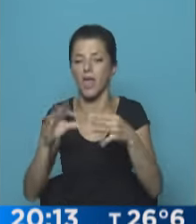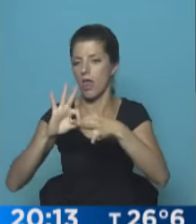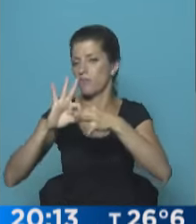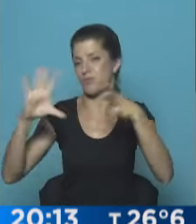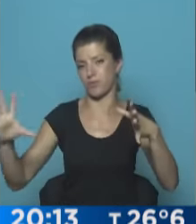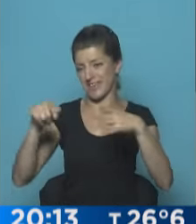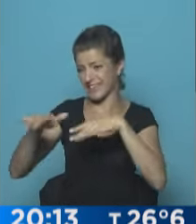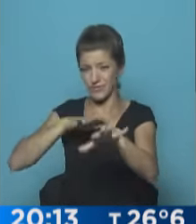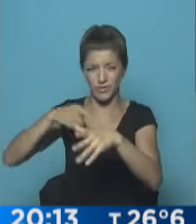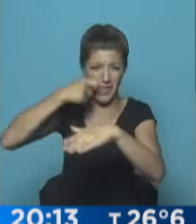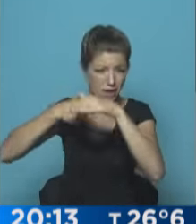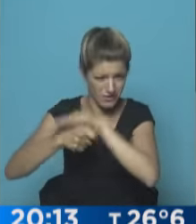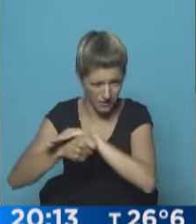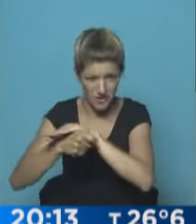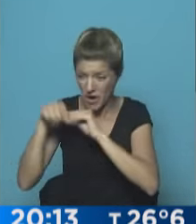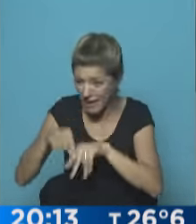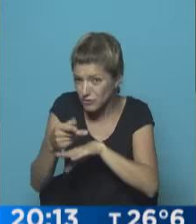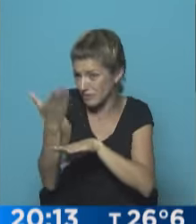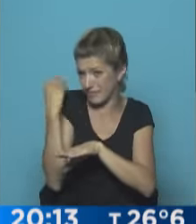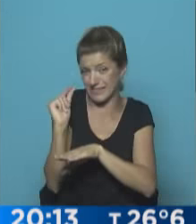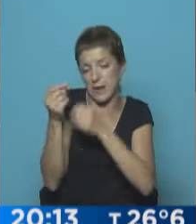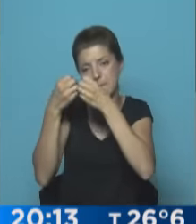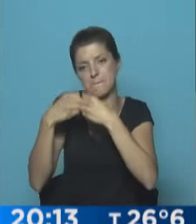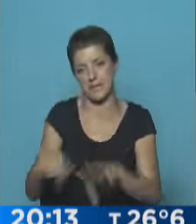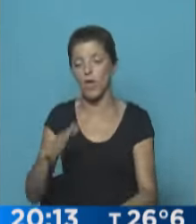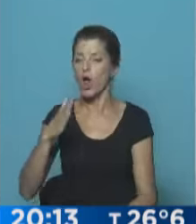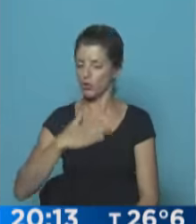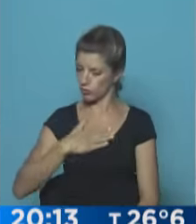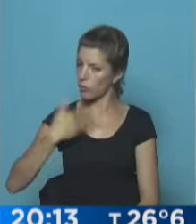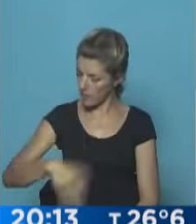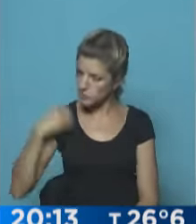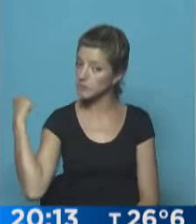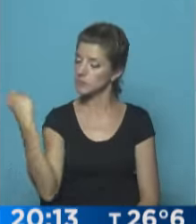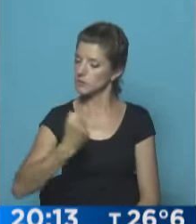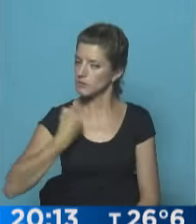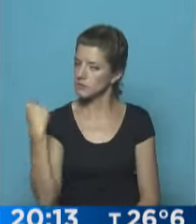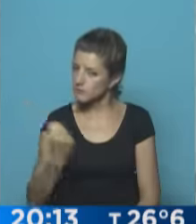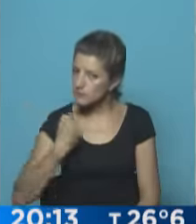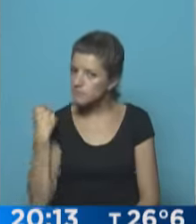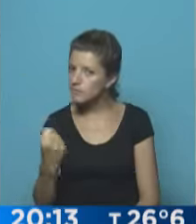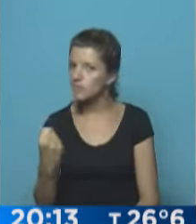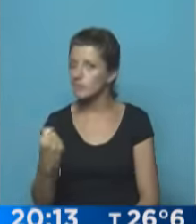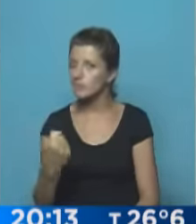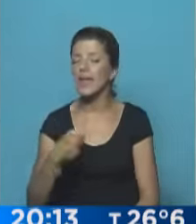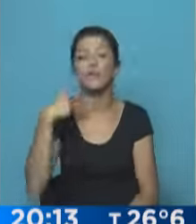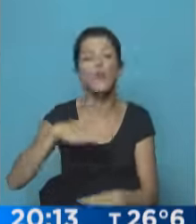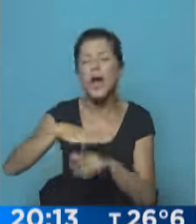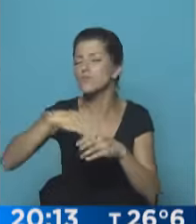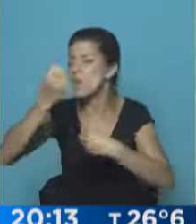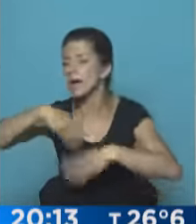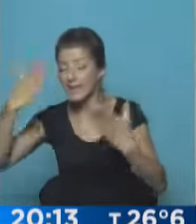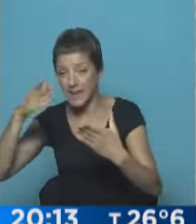flagelo y esto recién comienza y vamos a dar batall en cada Rincón donde